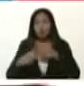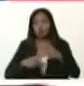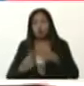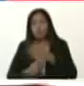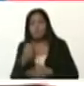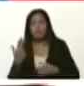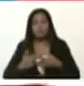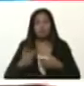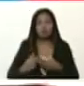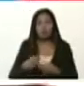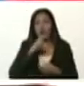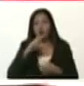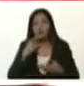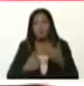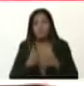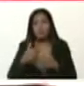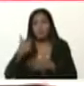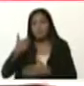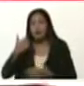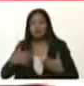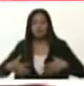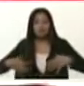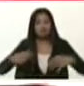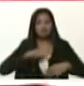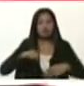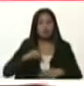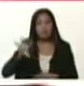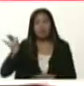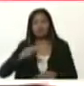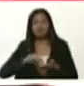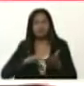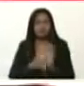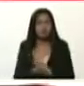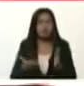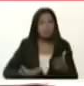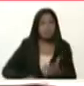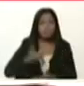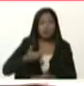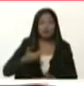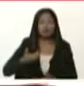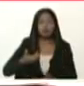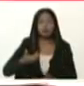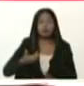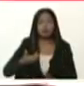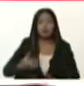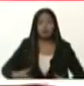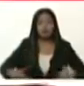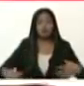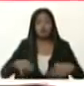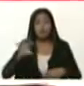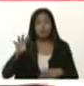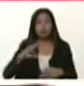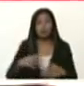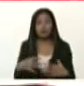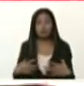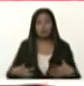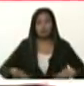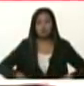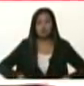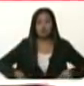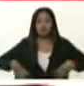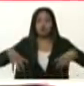petróleo, más oro, más riquezas del país. ¿Para qué queremos más riquezas para el país? ¿Para engordar los bolsillos de